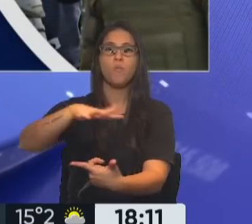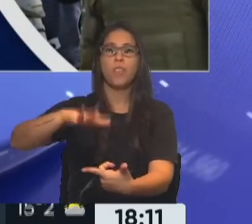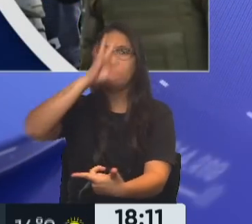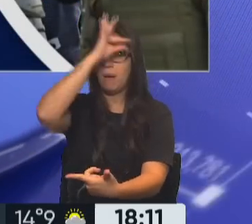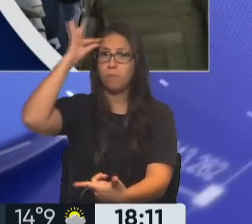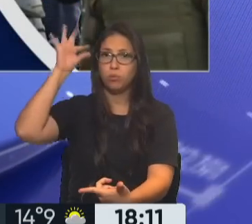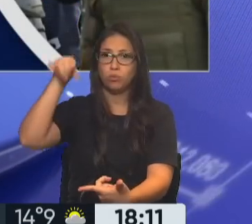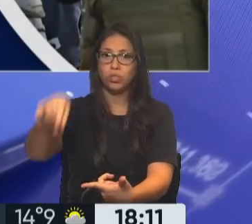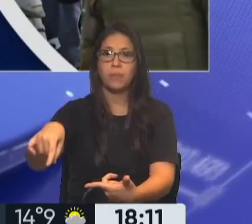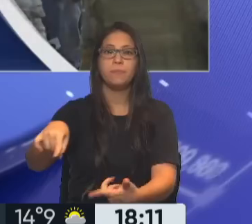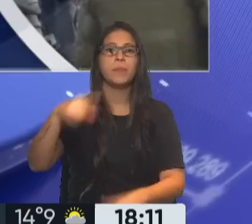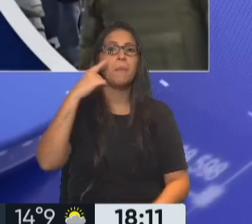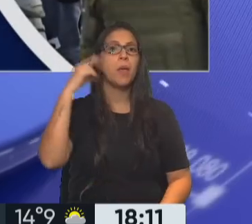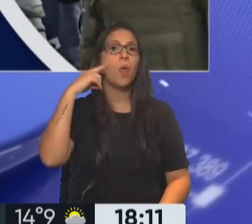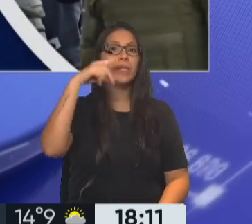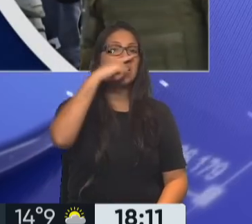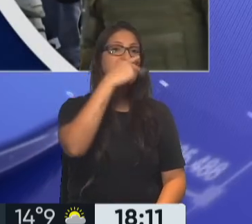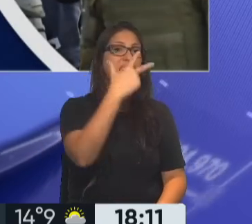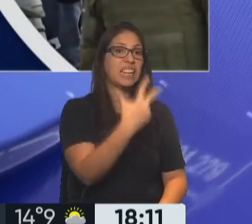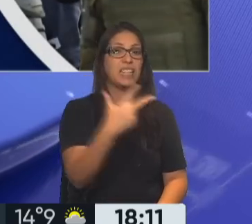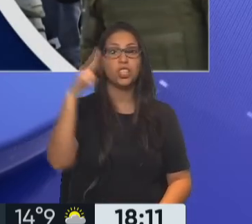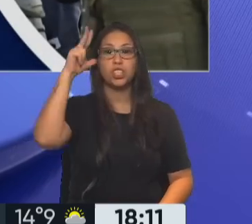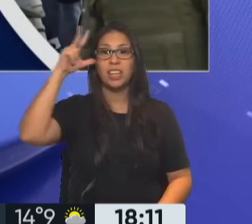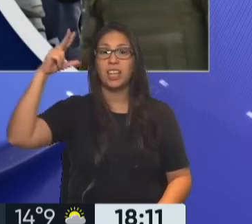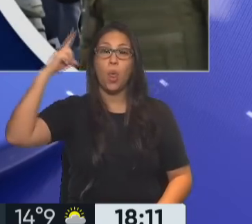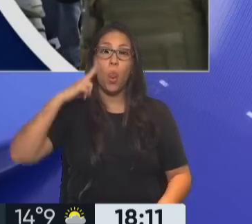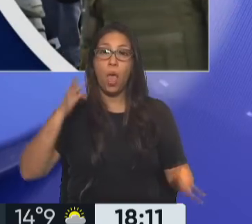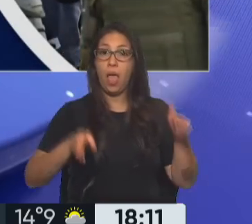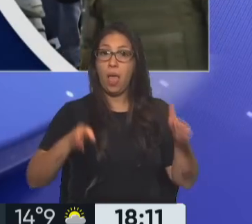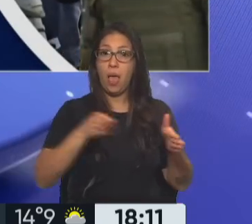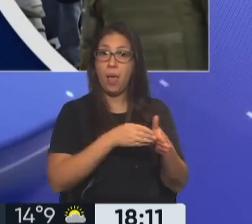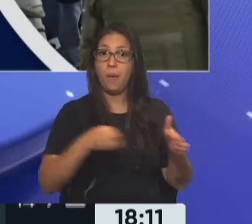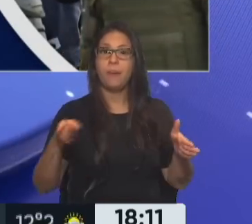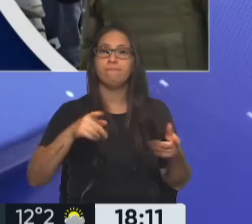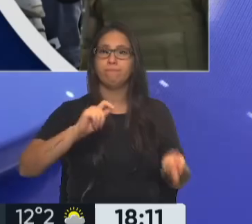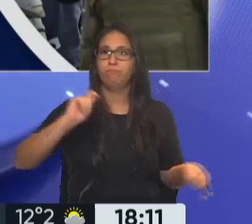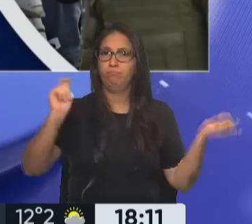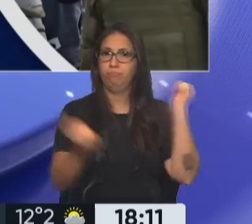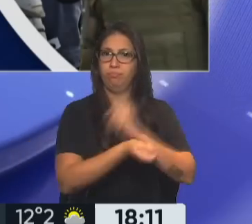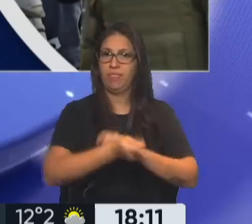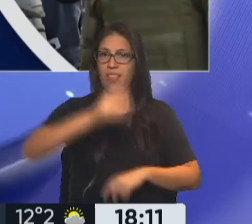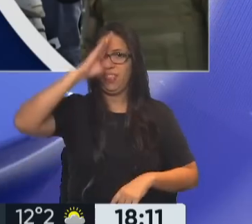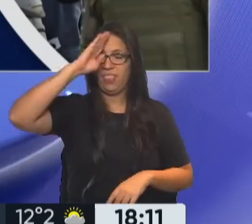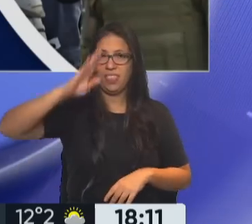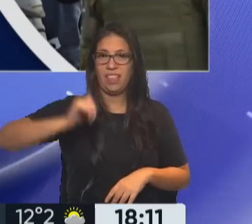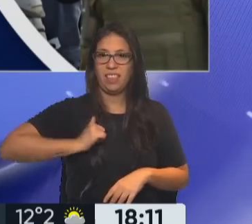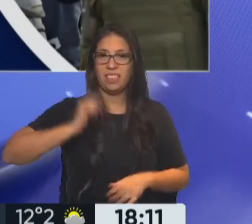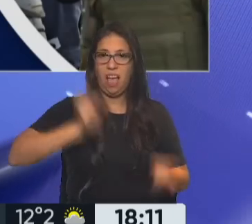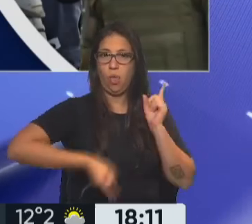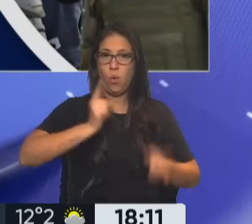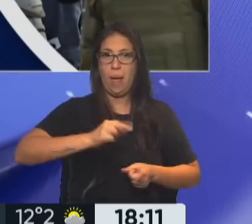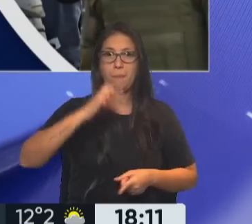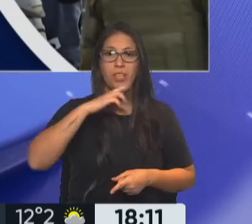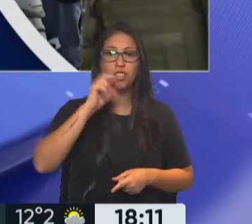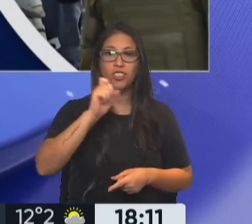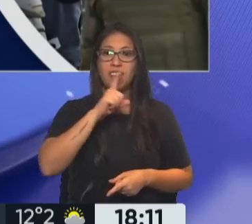a partir del 1973 a 1989. Contra reforma agraria de la dictadura Augusto Pinochet,